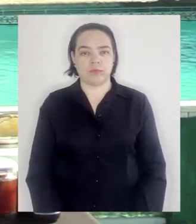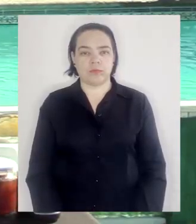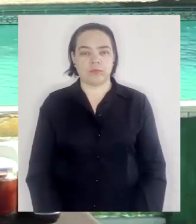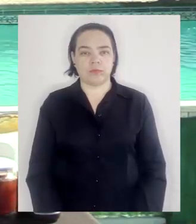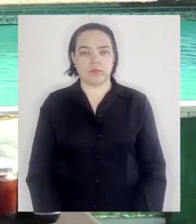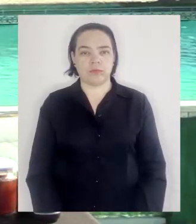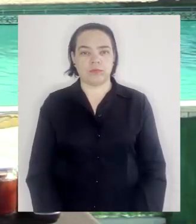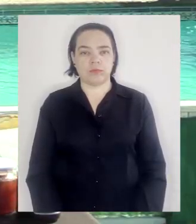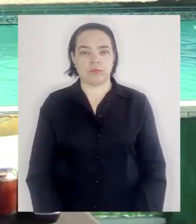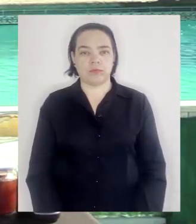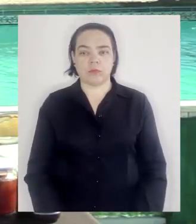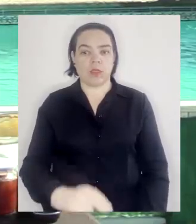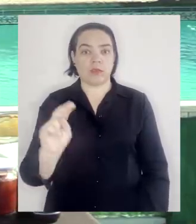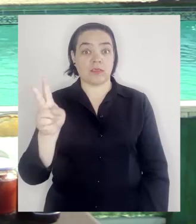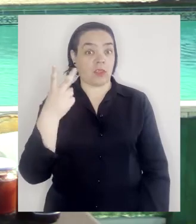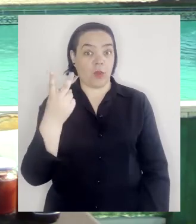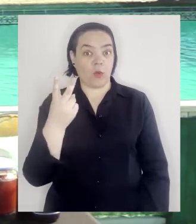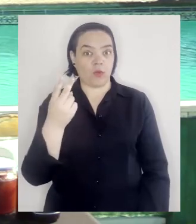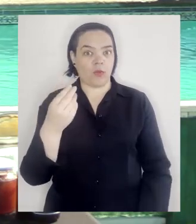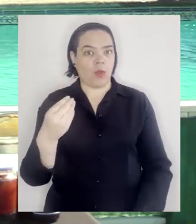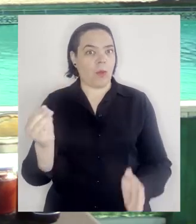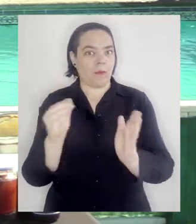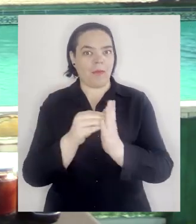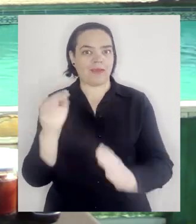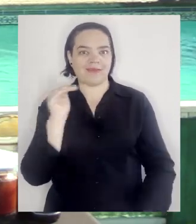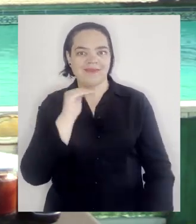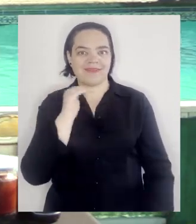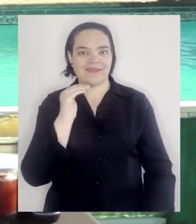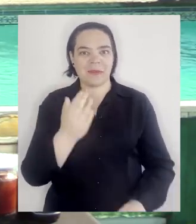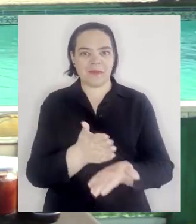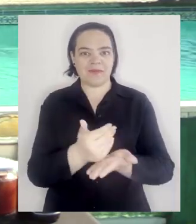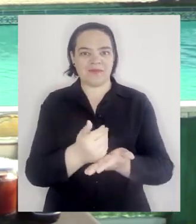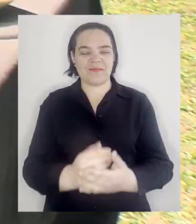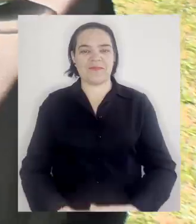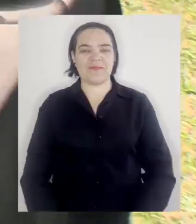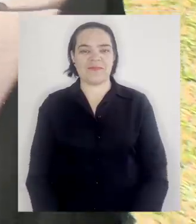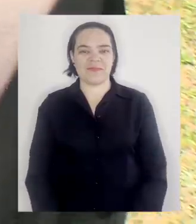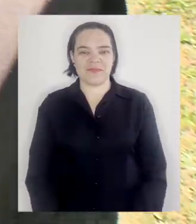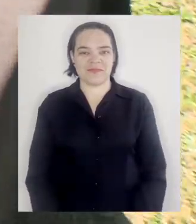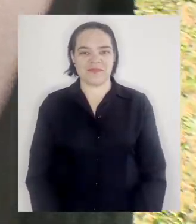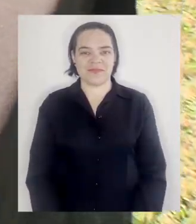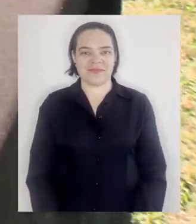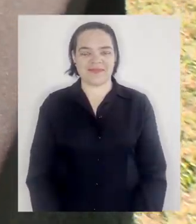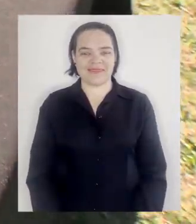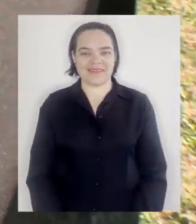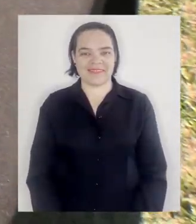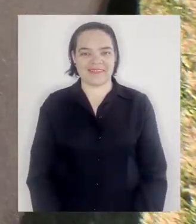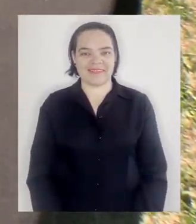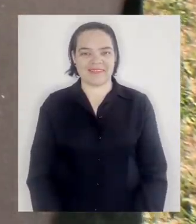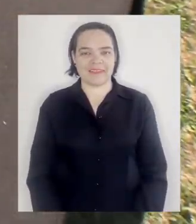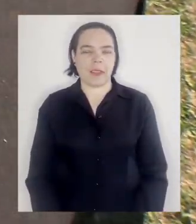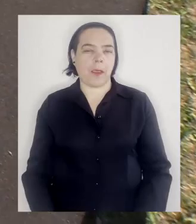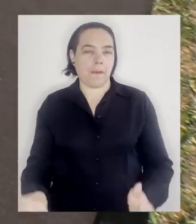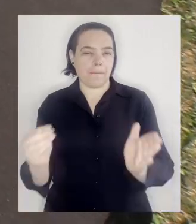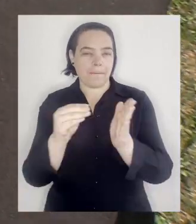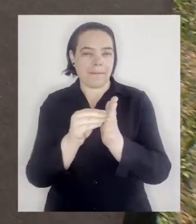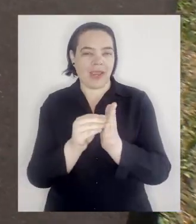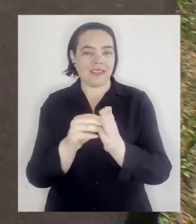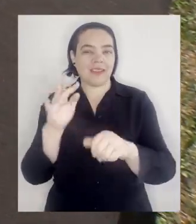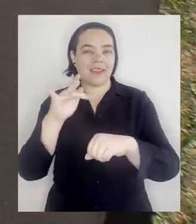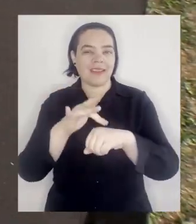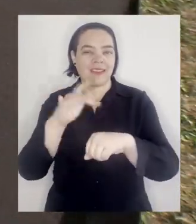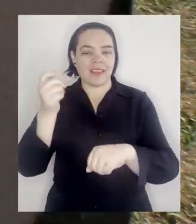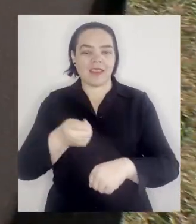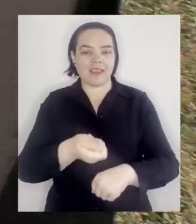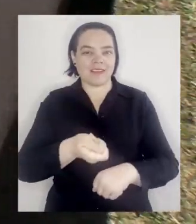segundo no se quemó, parece que va más rápido. Sí, obviamente la sartén está un poquito más calentita.